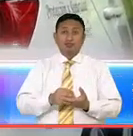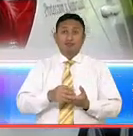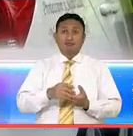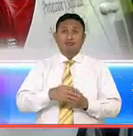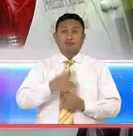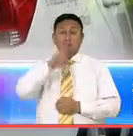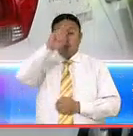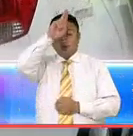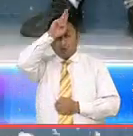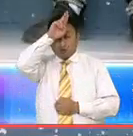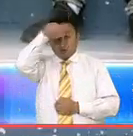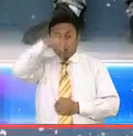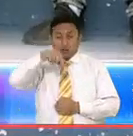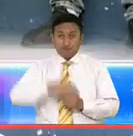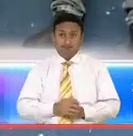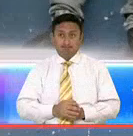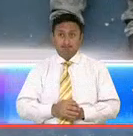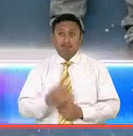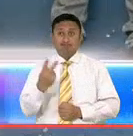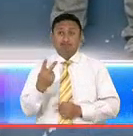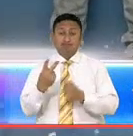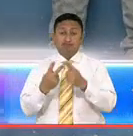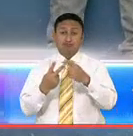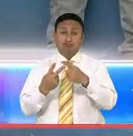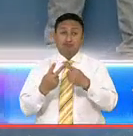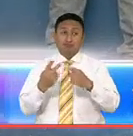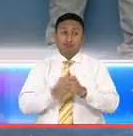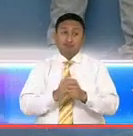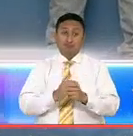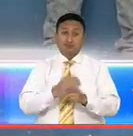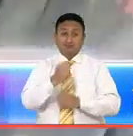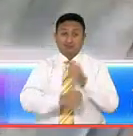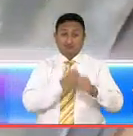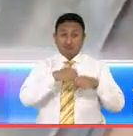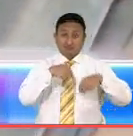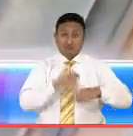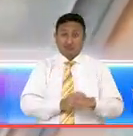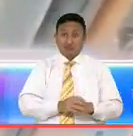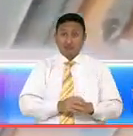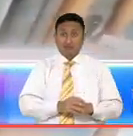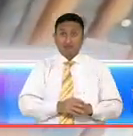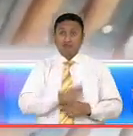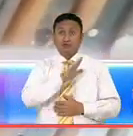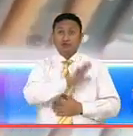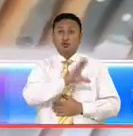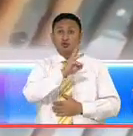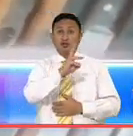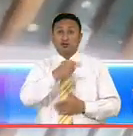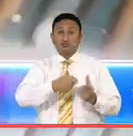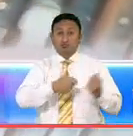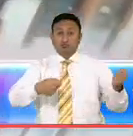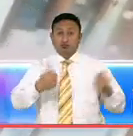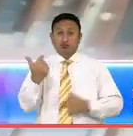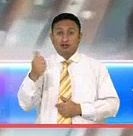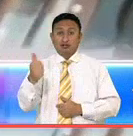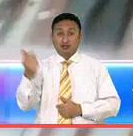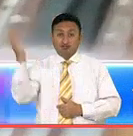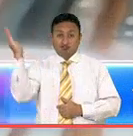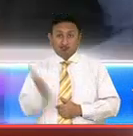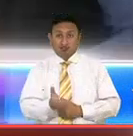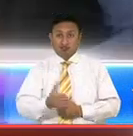mejía permitieron en los dos primeros meses del 2021 retirar de las calles 56 cuchillos 10 machetes y 7